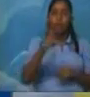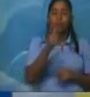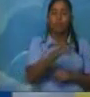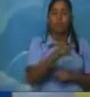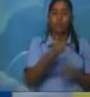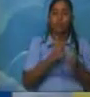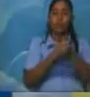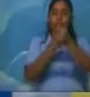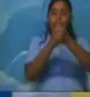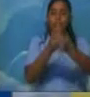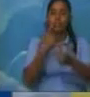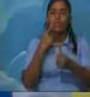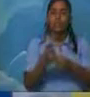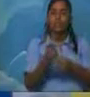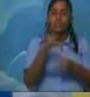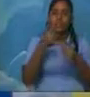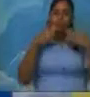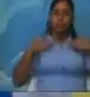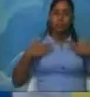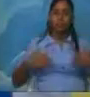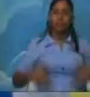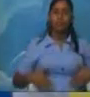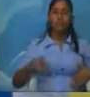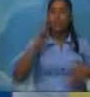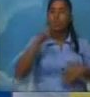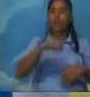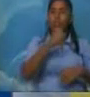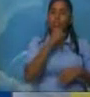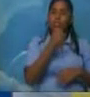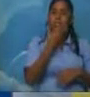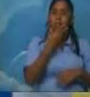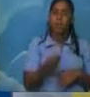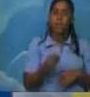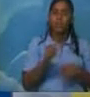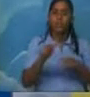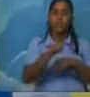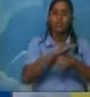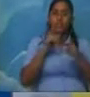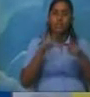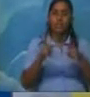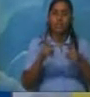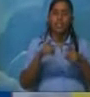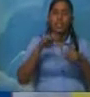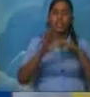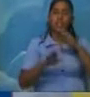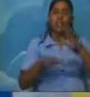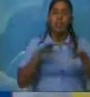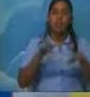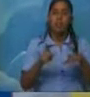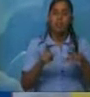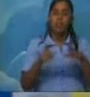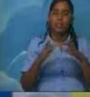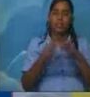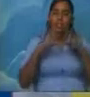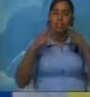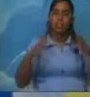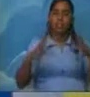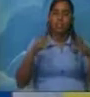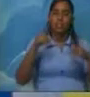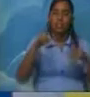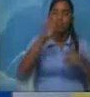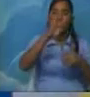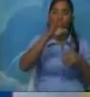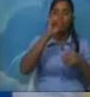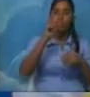continúa diciendo tu vestido nunca se envejeció sobre ti ni el pie se te ha hinchado en estos